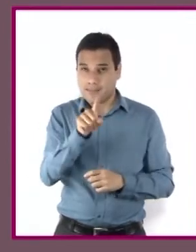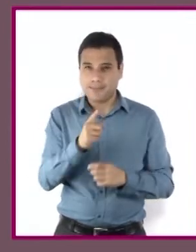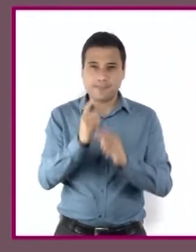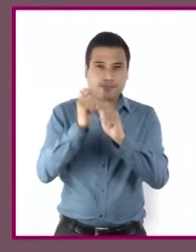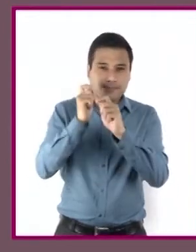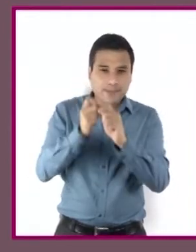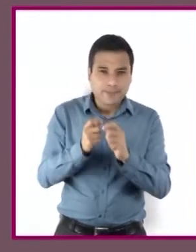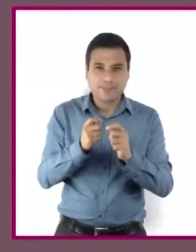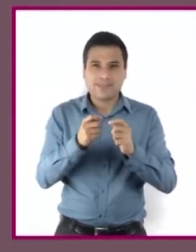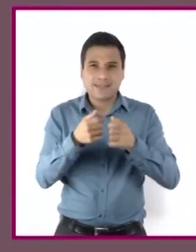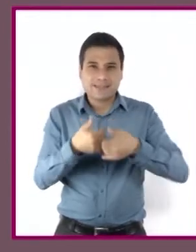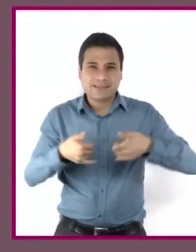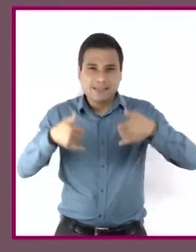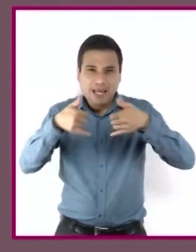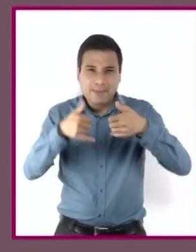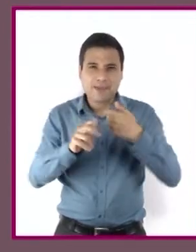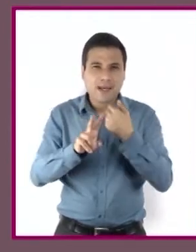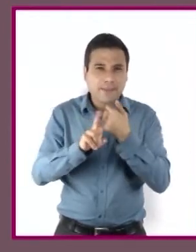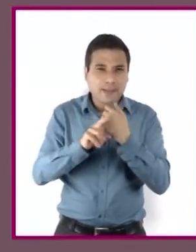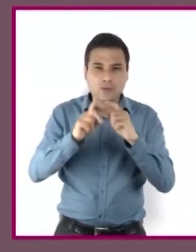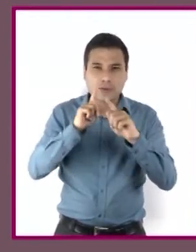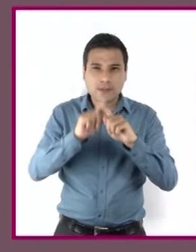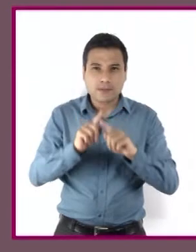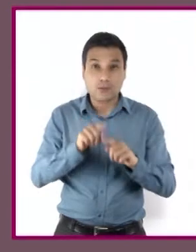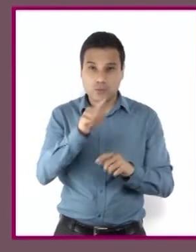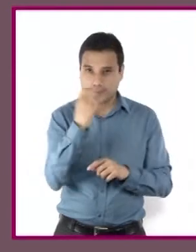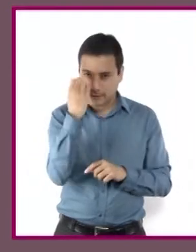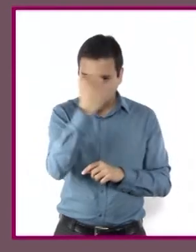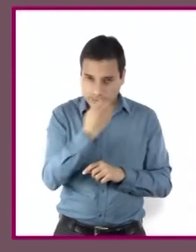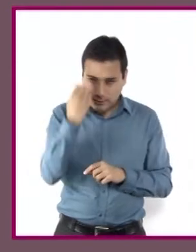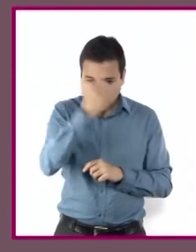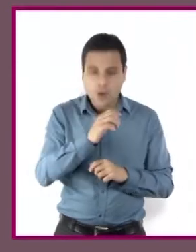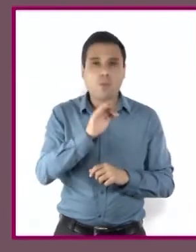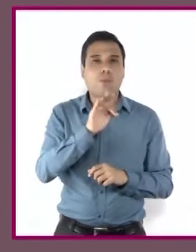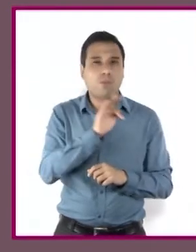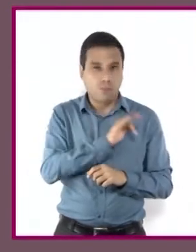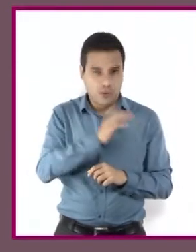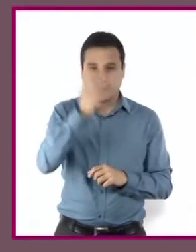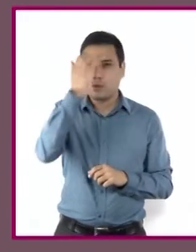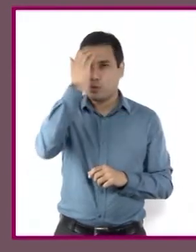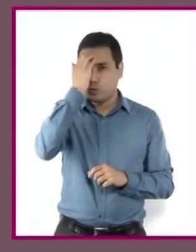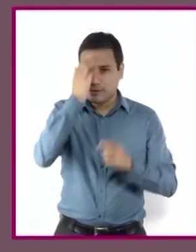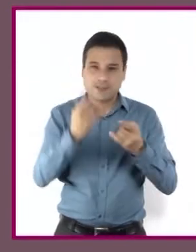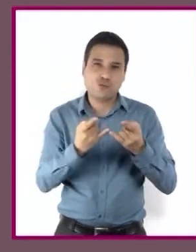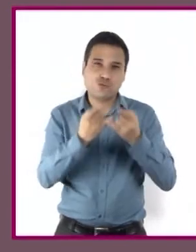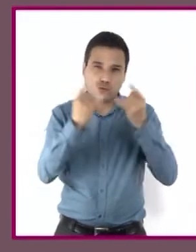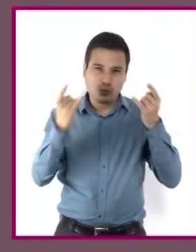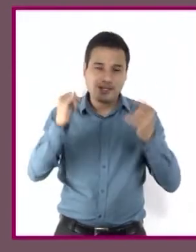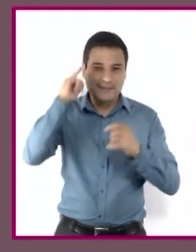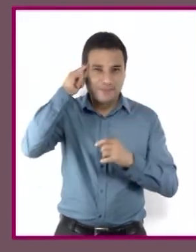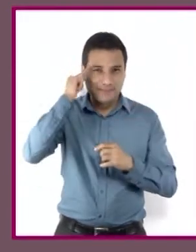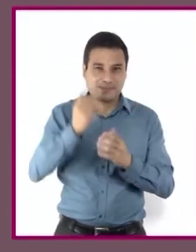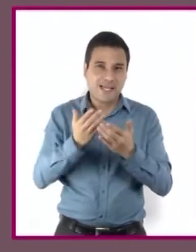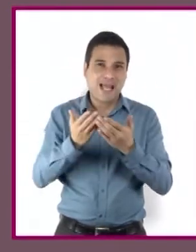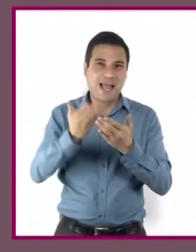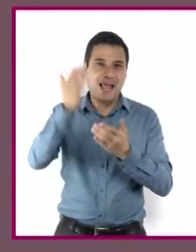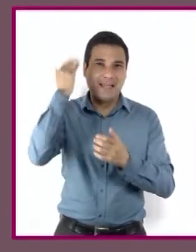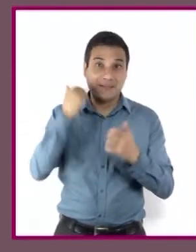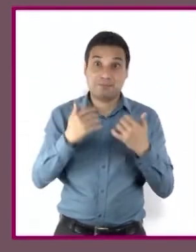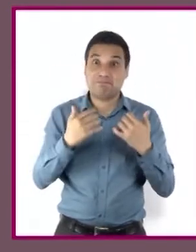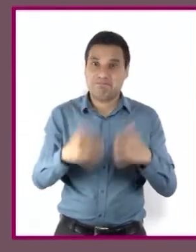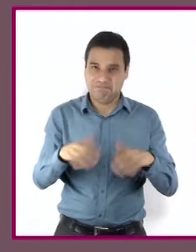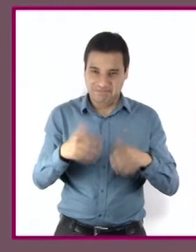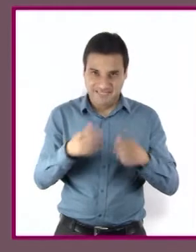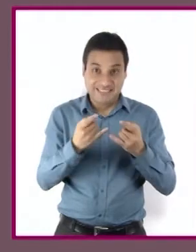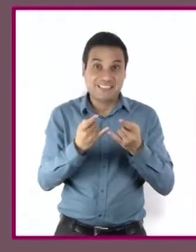son las fuentes primarias que nos sirven para adentrarnos al pensamiento mesoamericano y que nos resultará fascinante